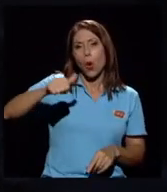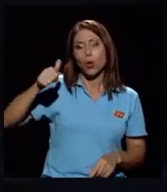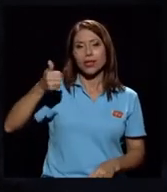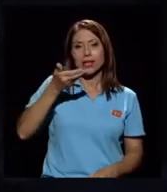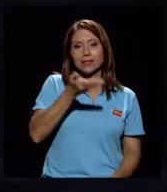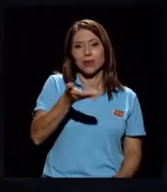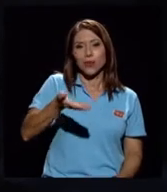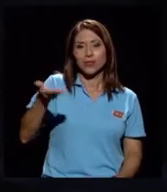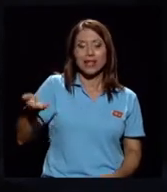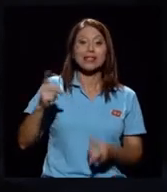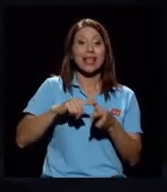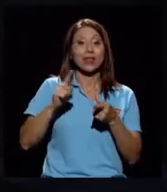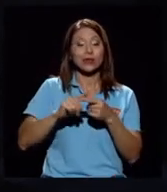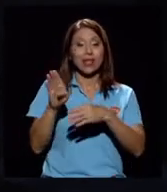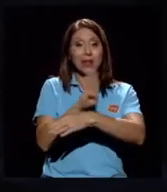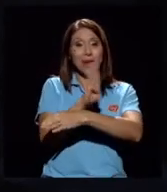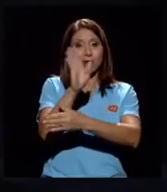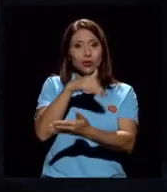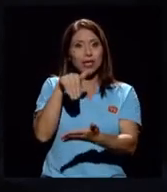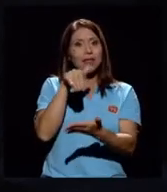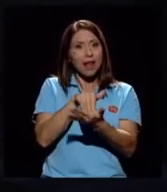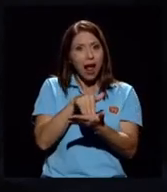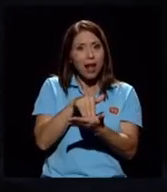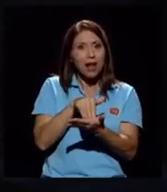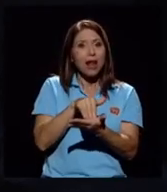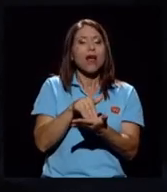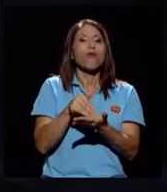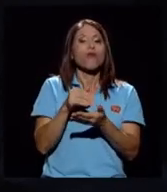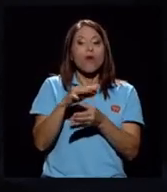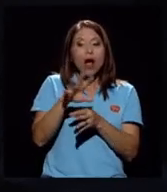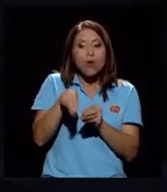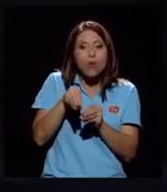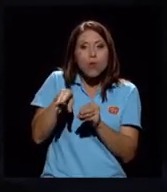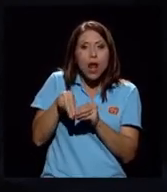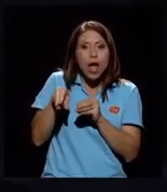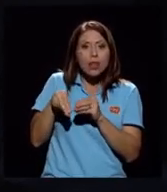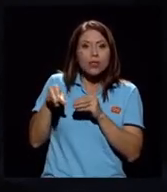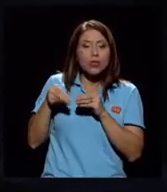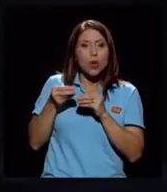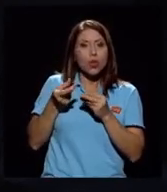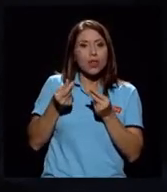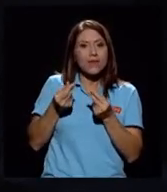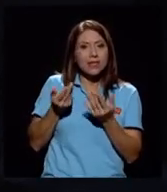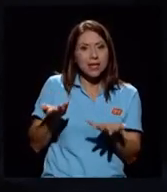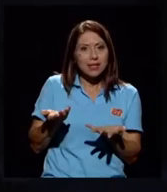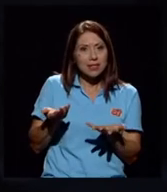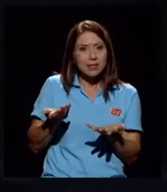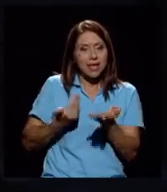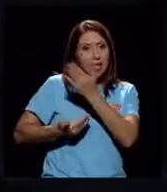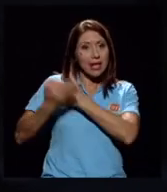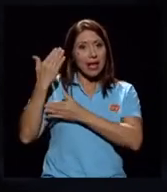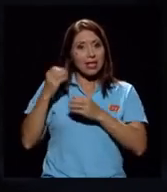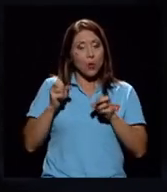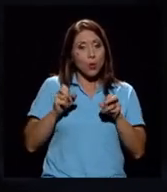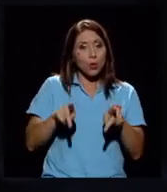entonces el banco central fue acumulando divisas en aquella oportunidad alguna gente